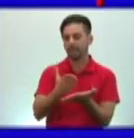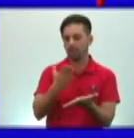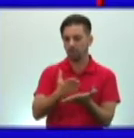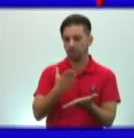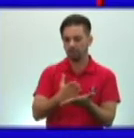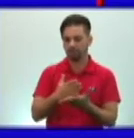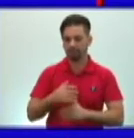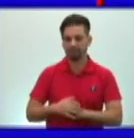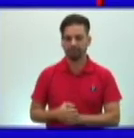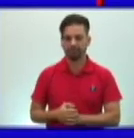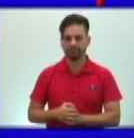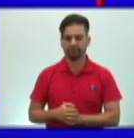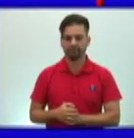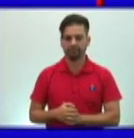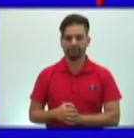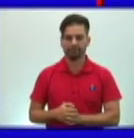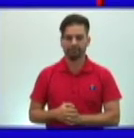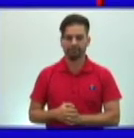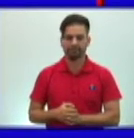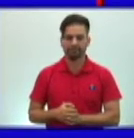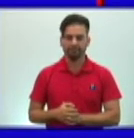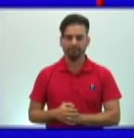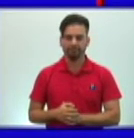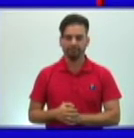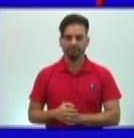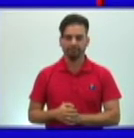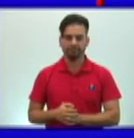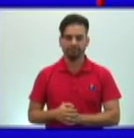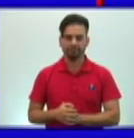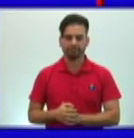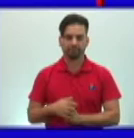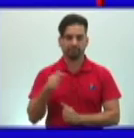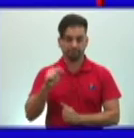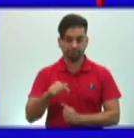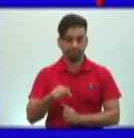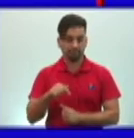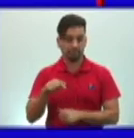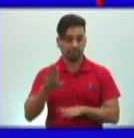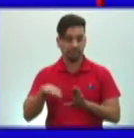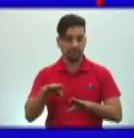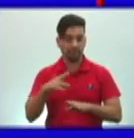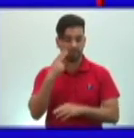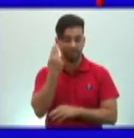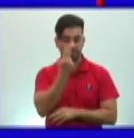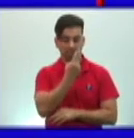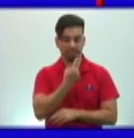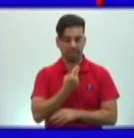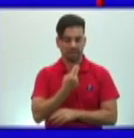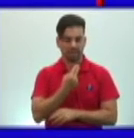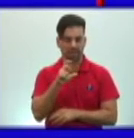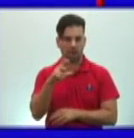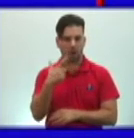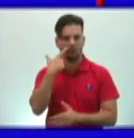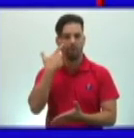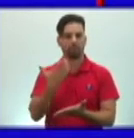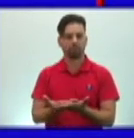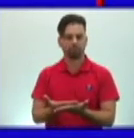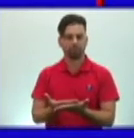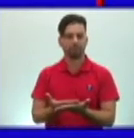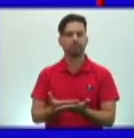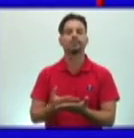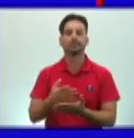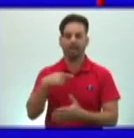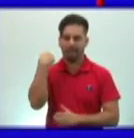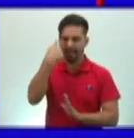sino de Rafael María de Mendívil. Por lo tanto, en ese sentido, Martí es resultado de una época y de un